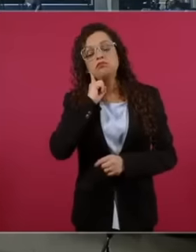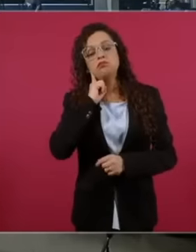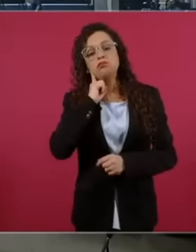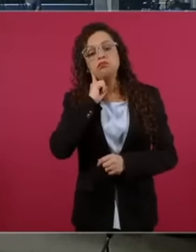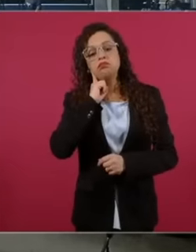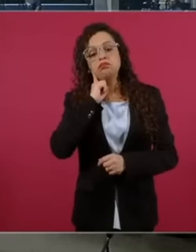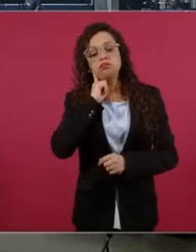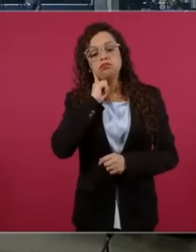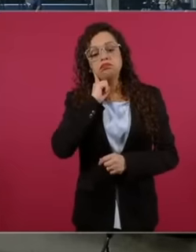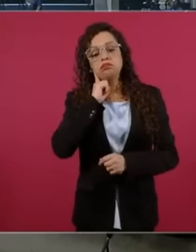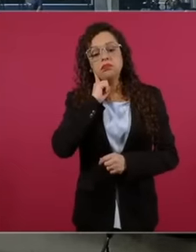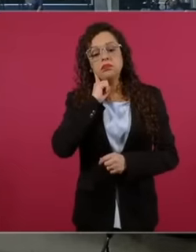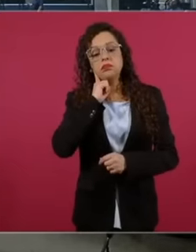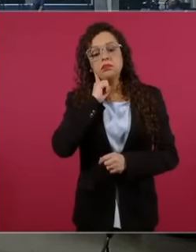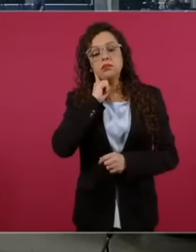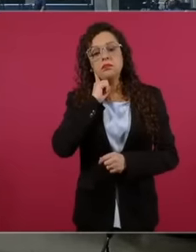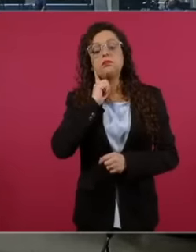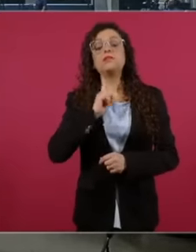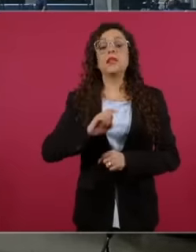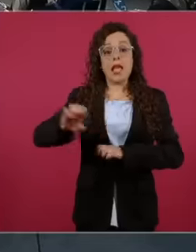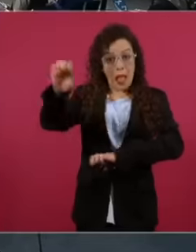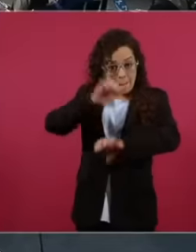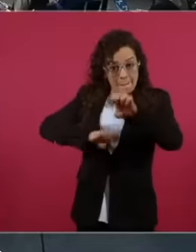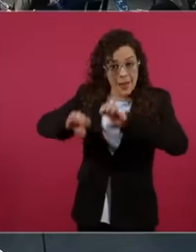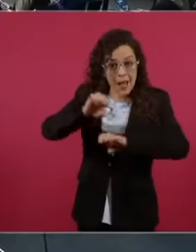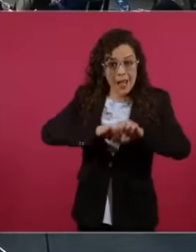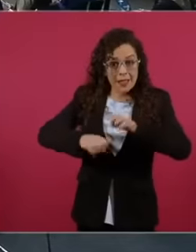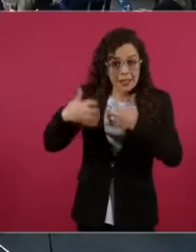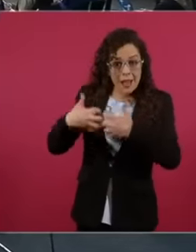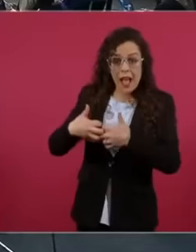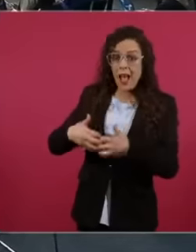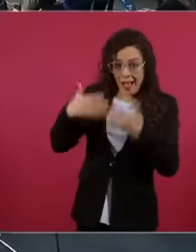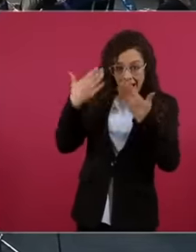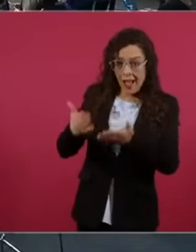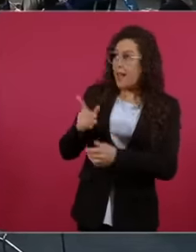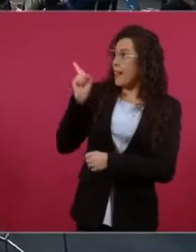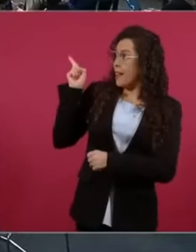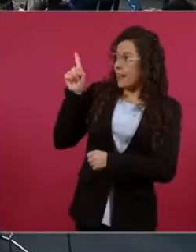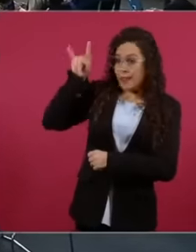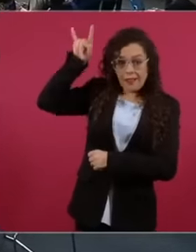Ahí están las empresas. Lo que pasa que